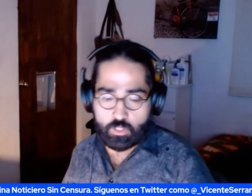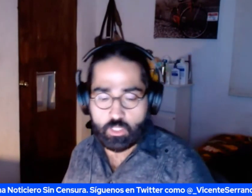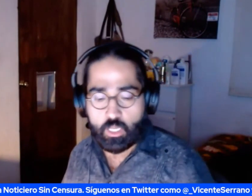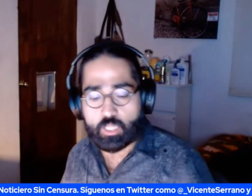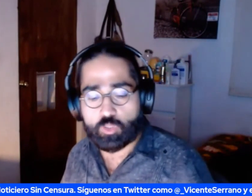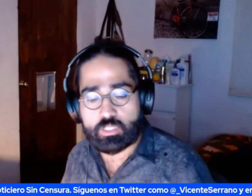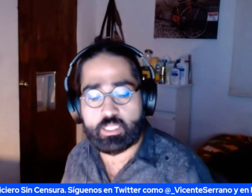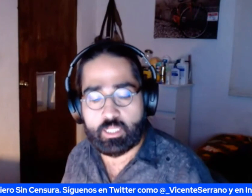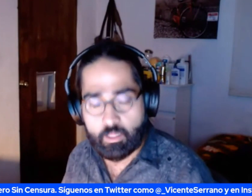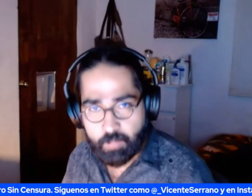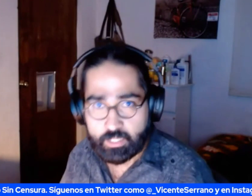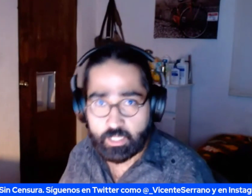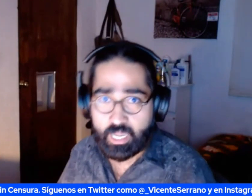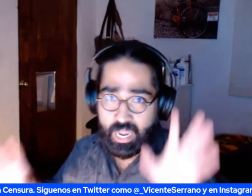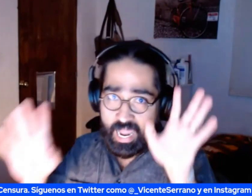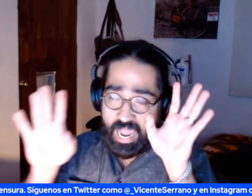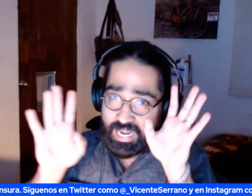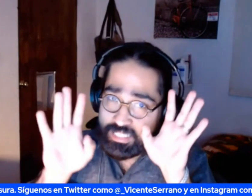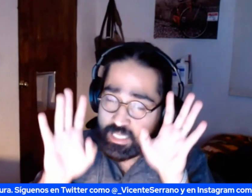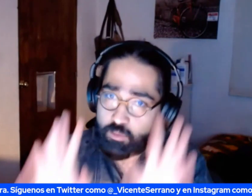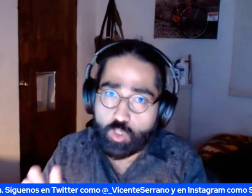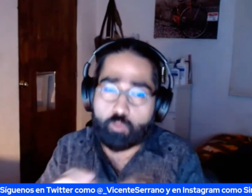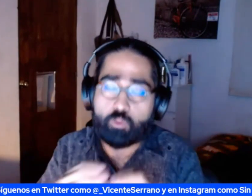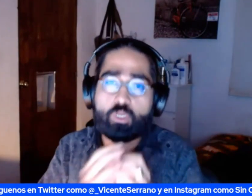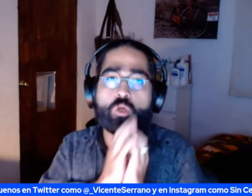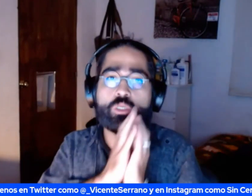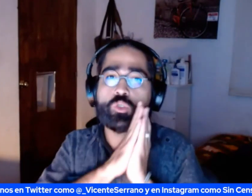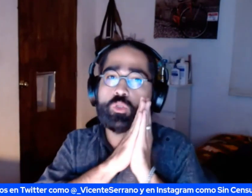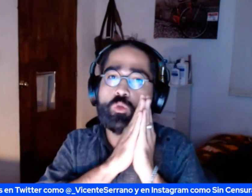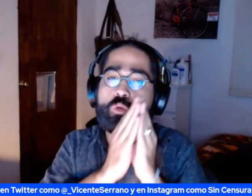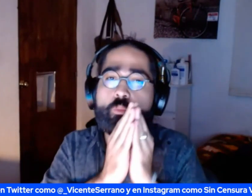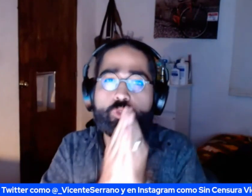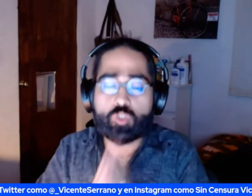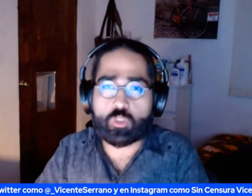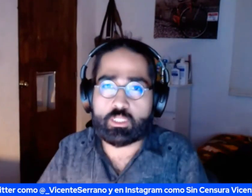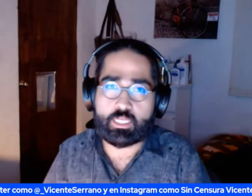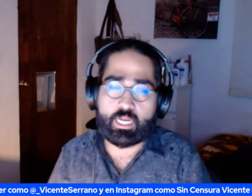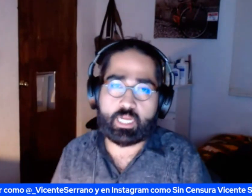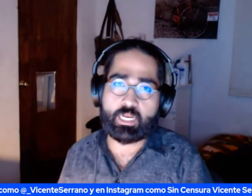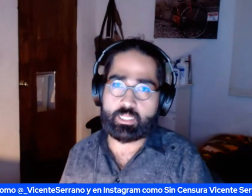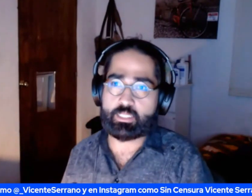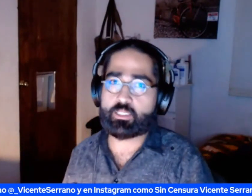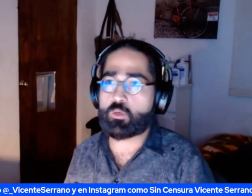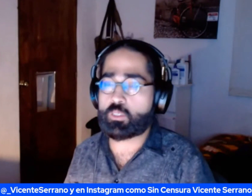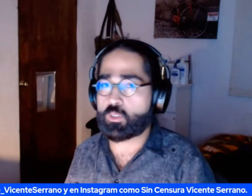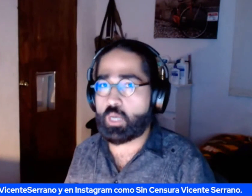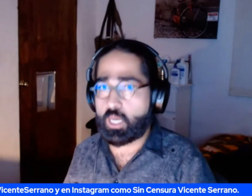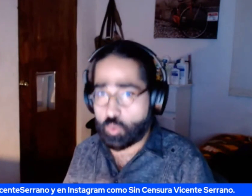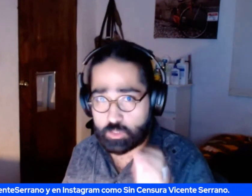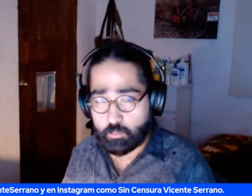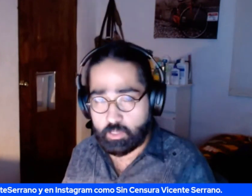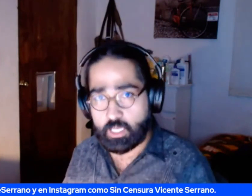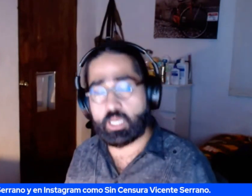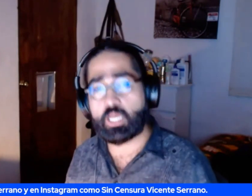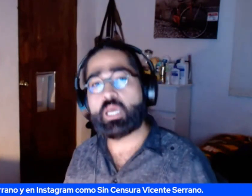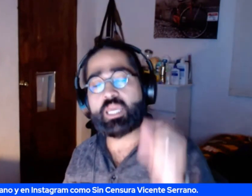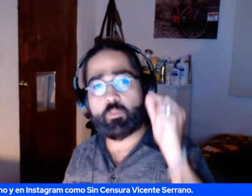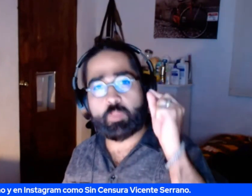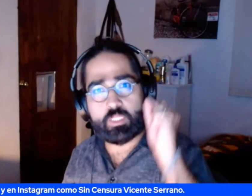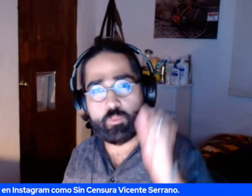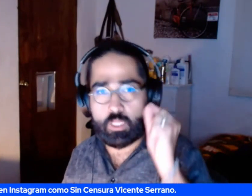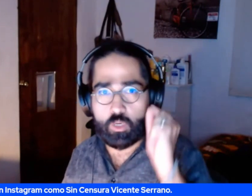acciones. Entonces, depende. En el servicio público y sobre todo en una posición tan cercana a la de Santiago Nieto, la justa medianía y